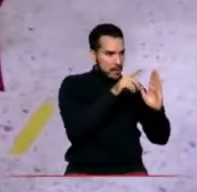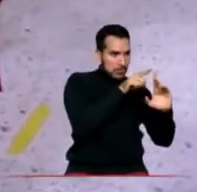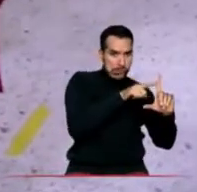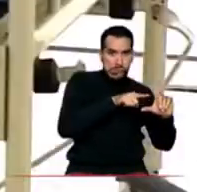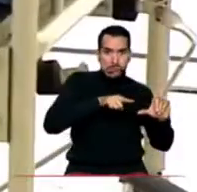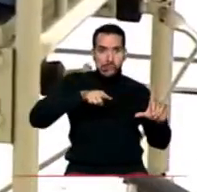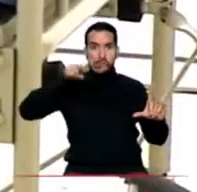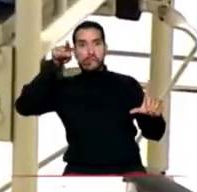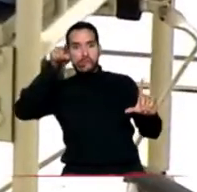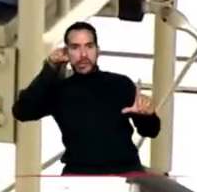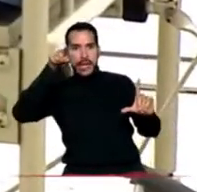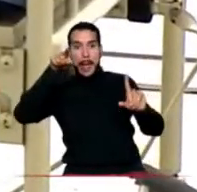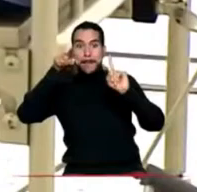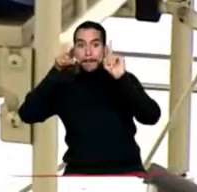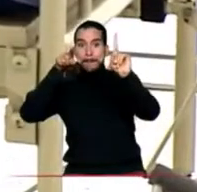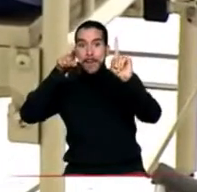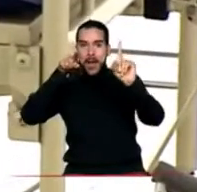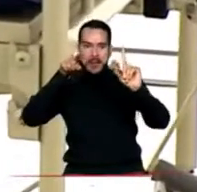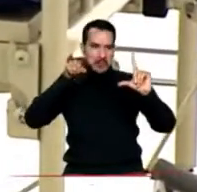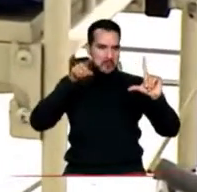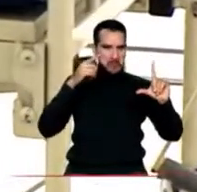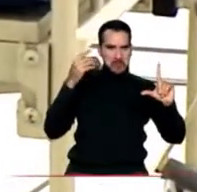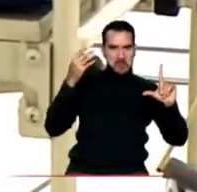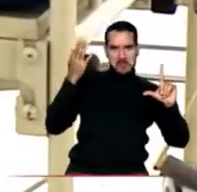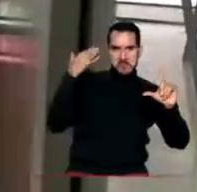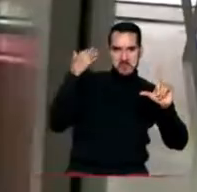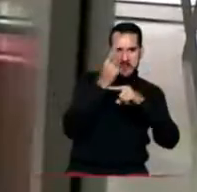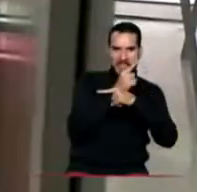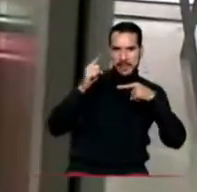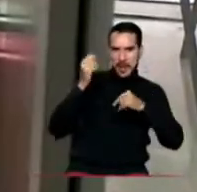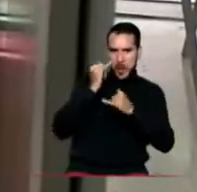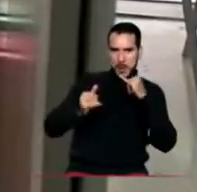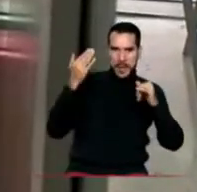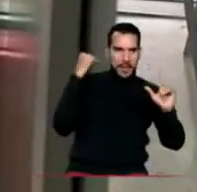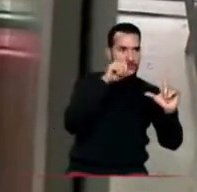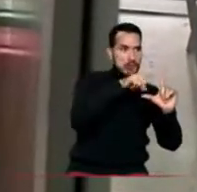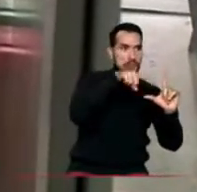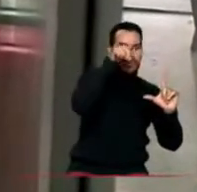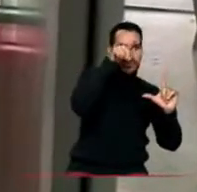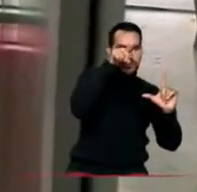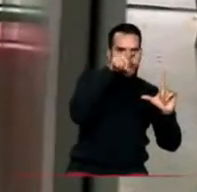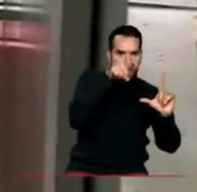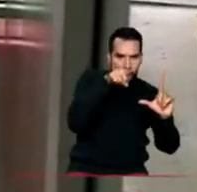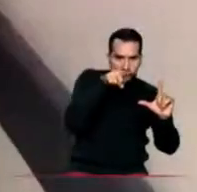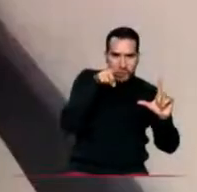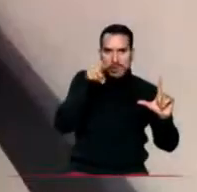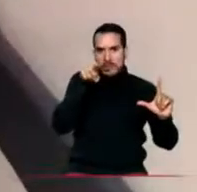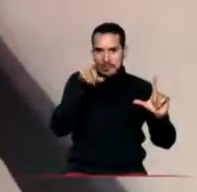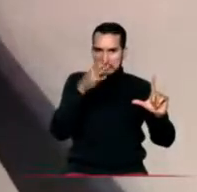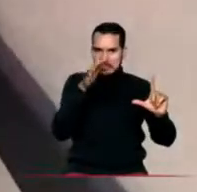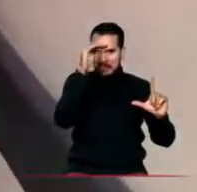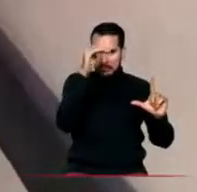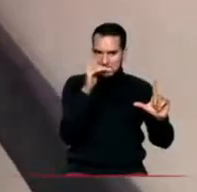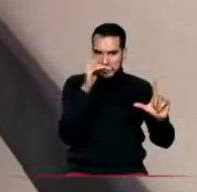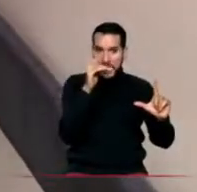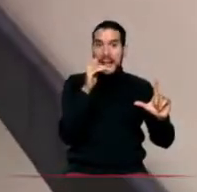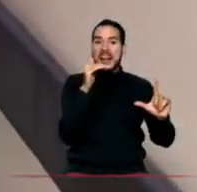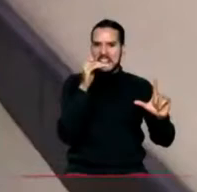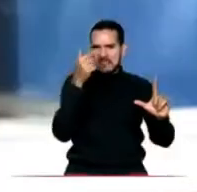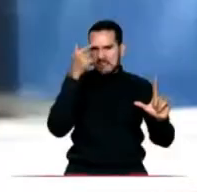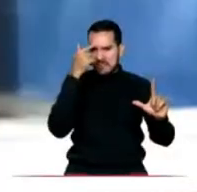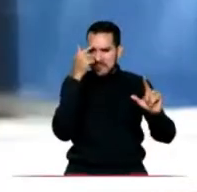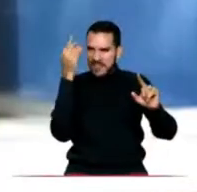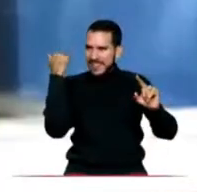semana epidemiológica tuvimos una leve disminución del 21% respecto a la anterior y hemos visto que en las últimas 3 semanas estamos